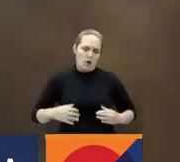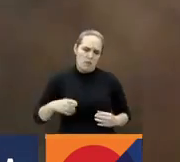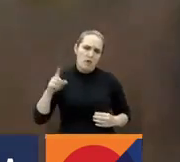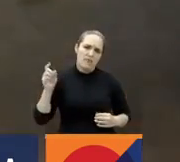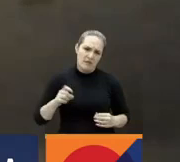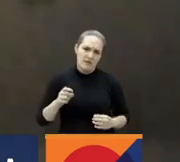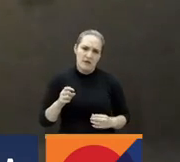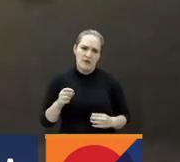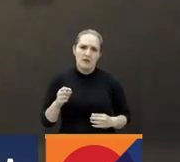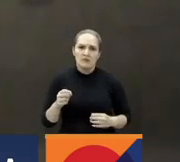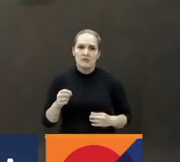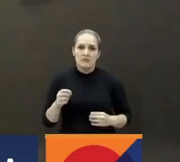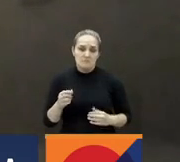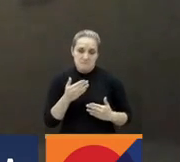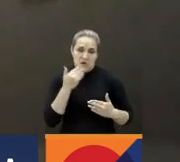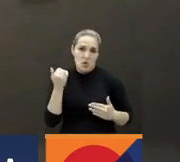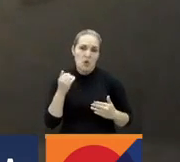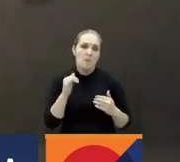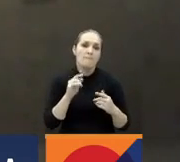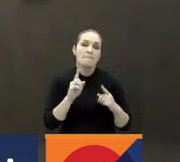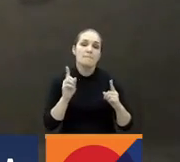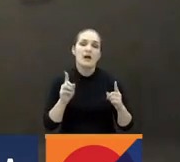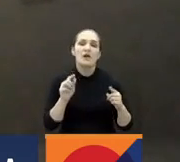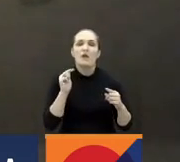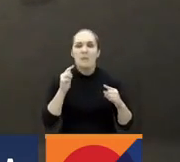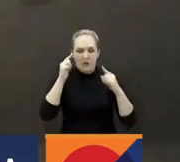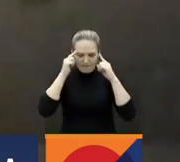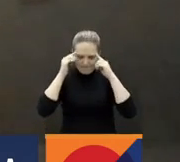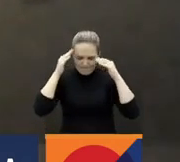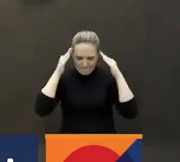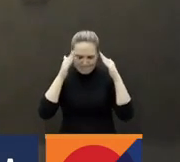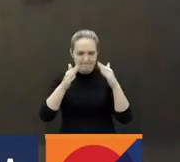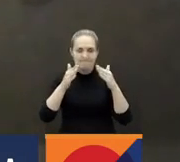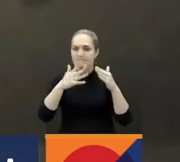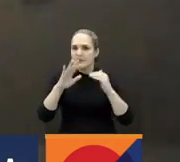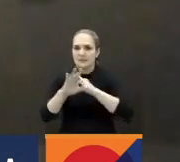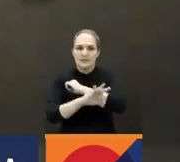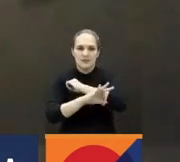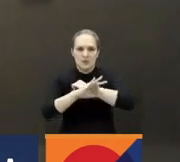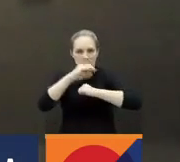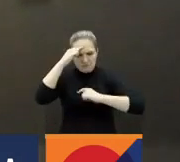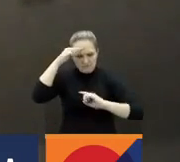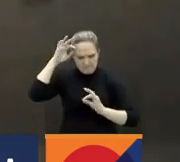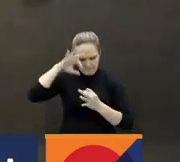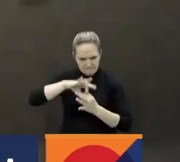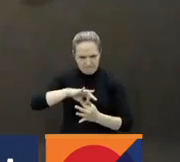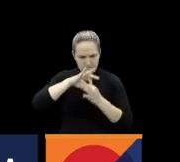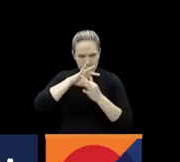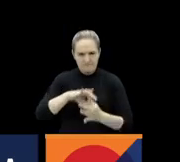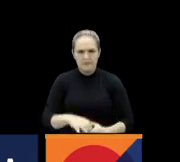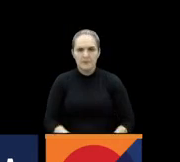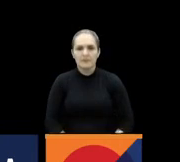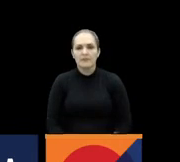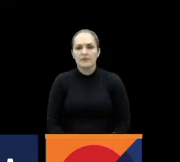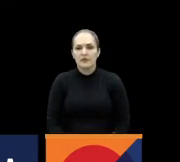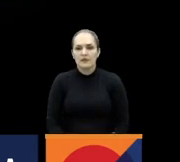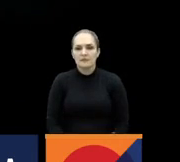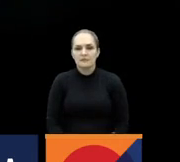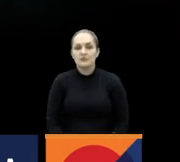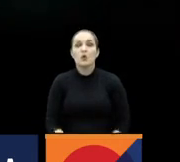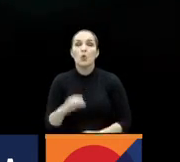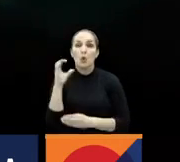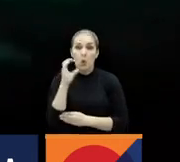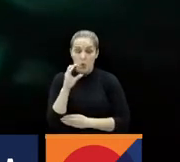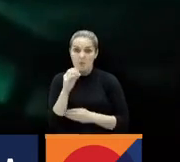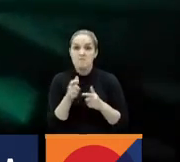el mejor, pues tiene una ventaja, pero esto es un deporte que es muchísimo, muchísimo más mental que físico. En Colombia ha crecido la cultura